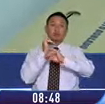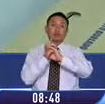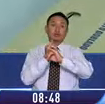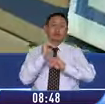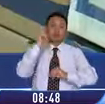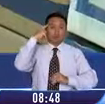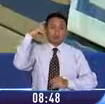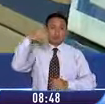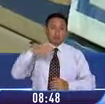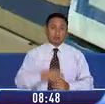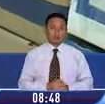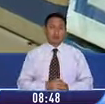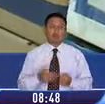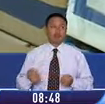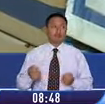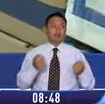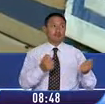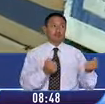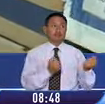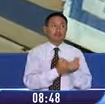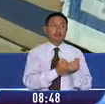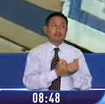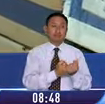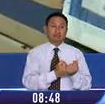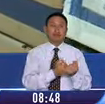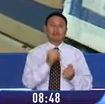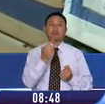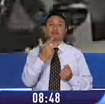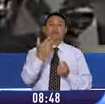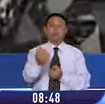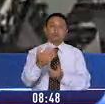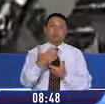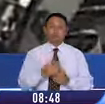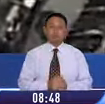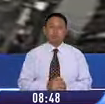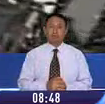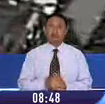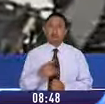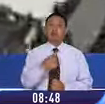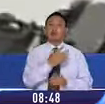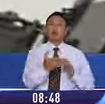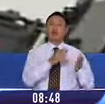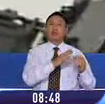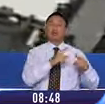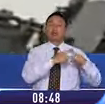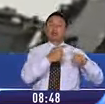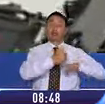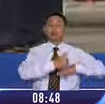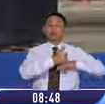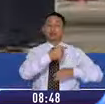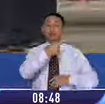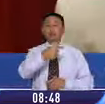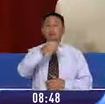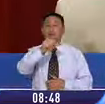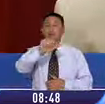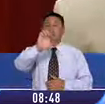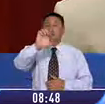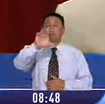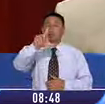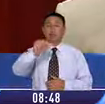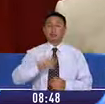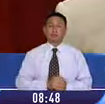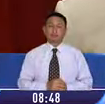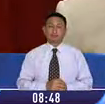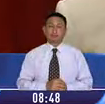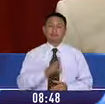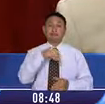Estado, que servirán como insumos para elaborar el tercer informe sobre la muerte del excomandante de la FAE, Jorge Gabela. Dentro de las